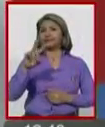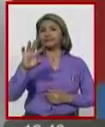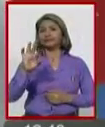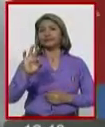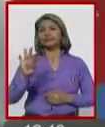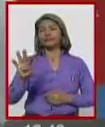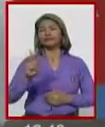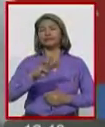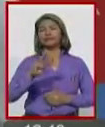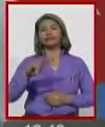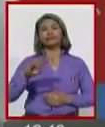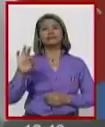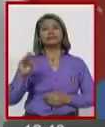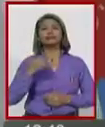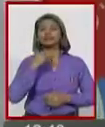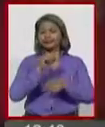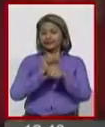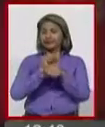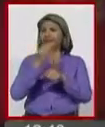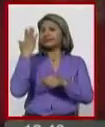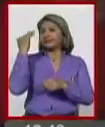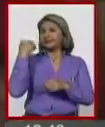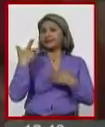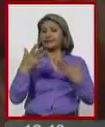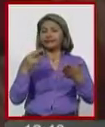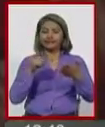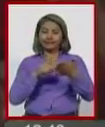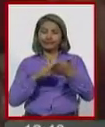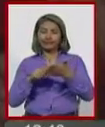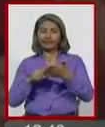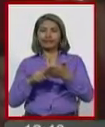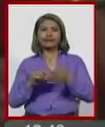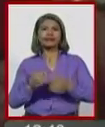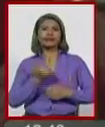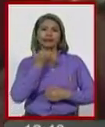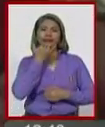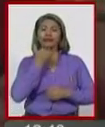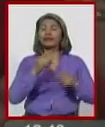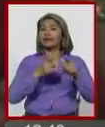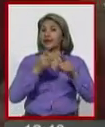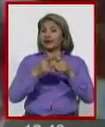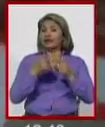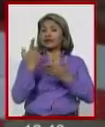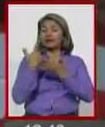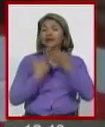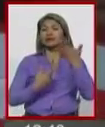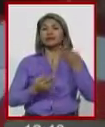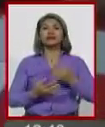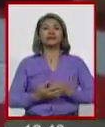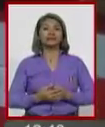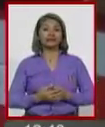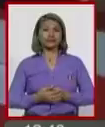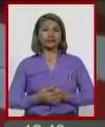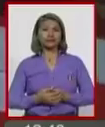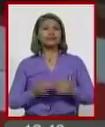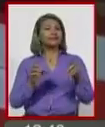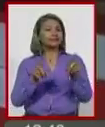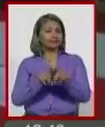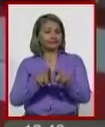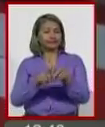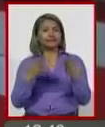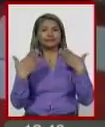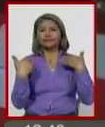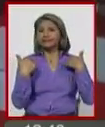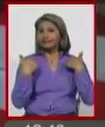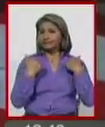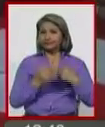el 294, estamos trabajando porque también están observados esos artículos. Entonces, que además tenemos